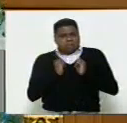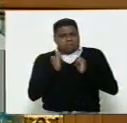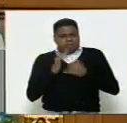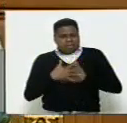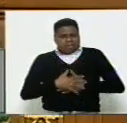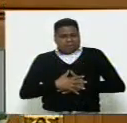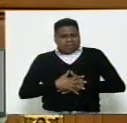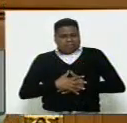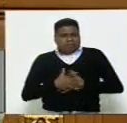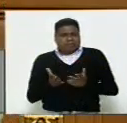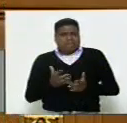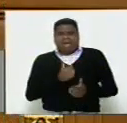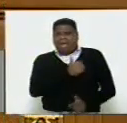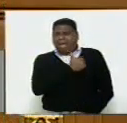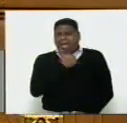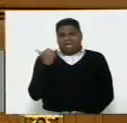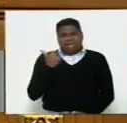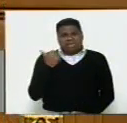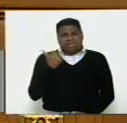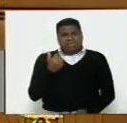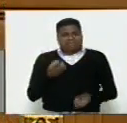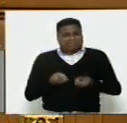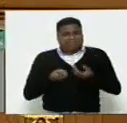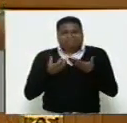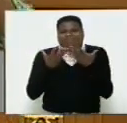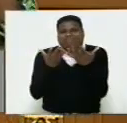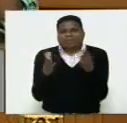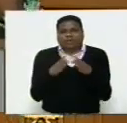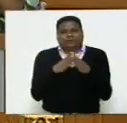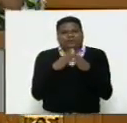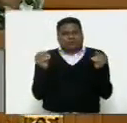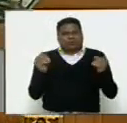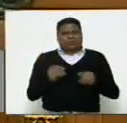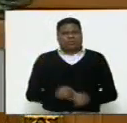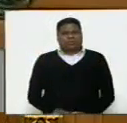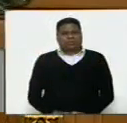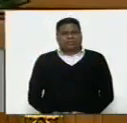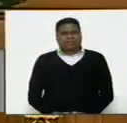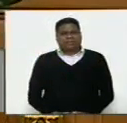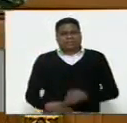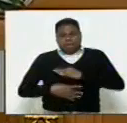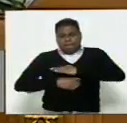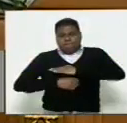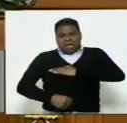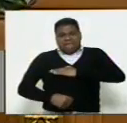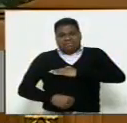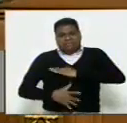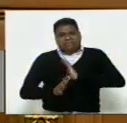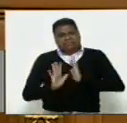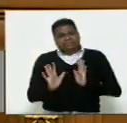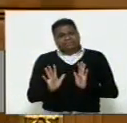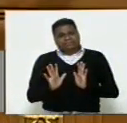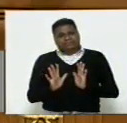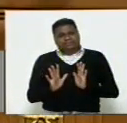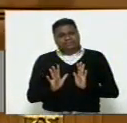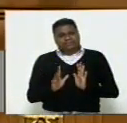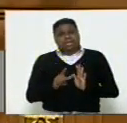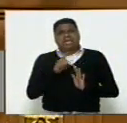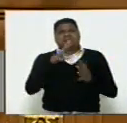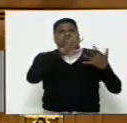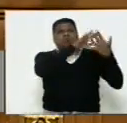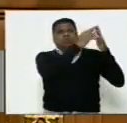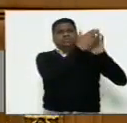lo dieron todo, a las que parieron en esos